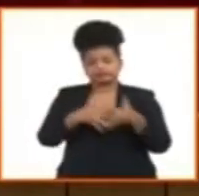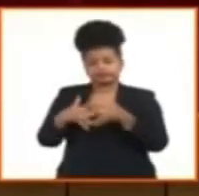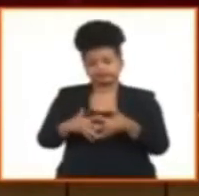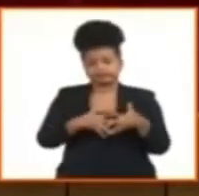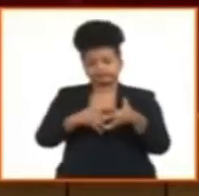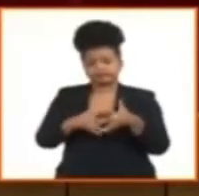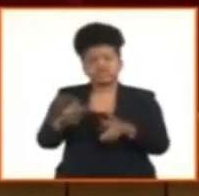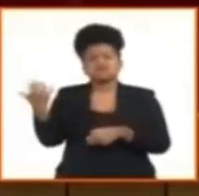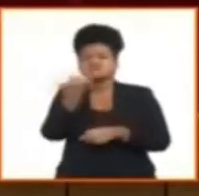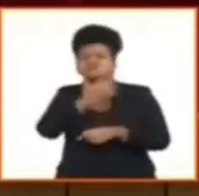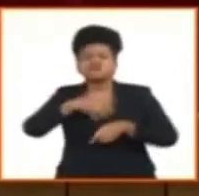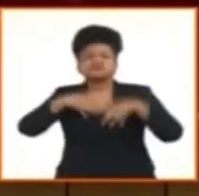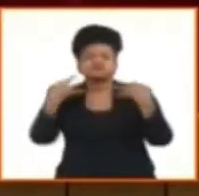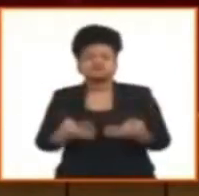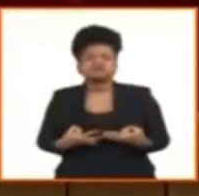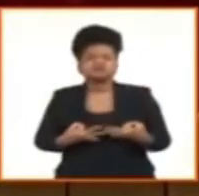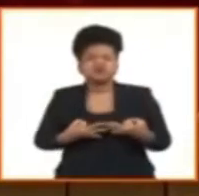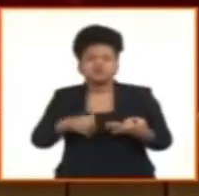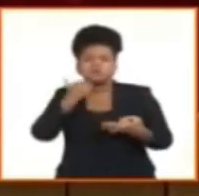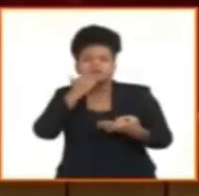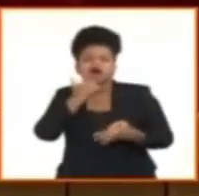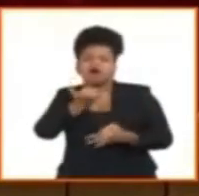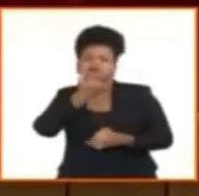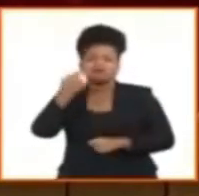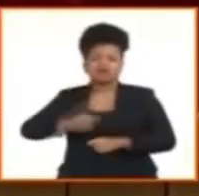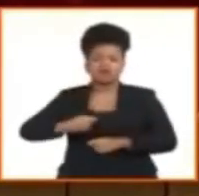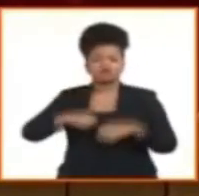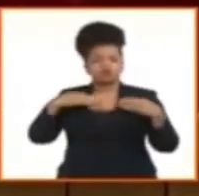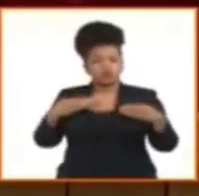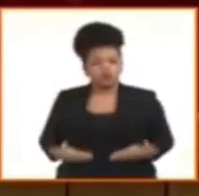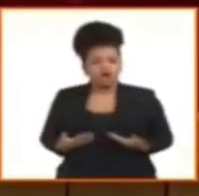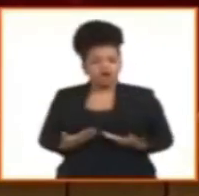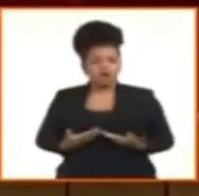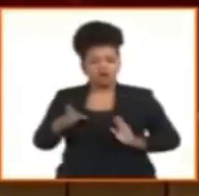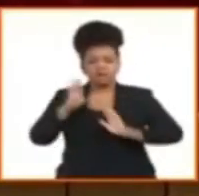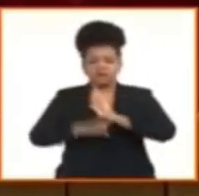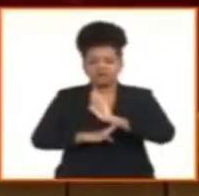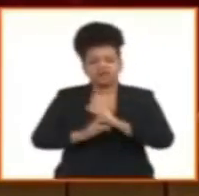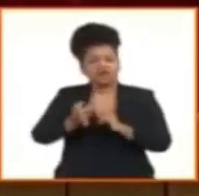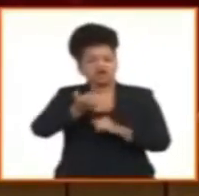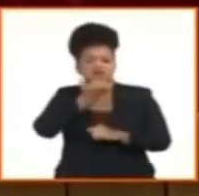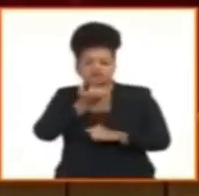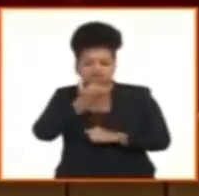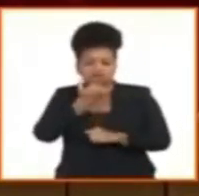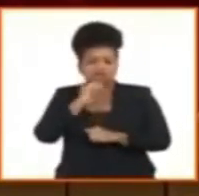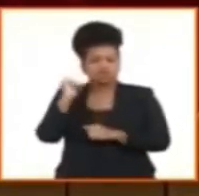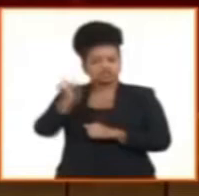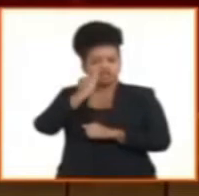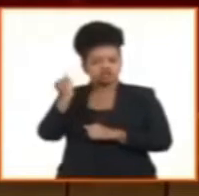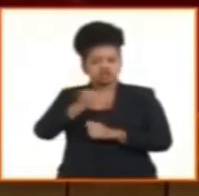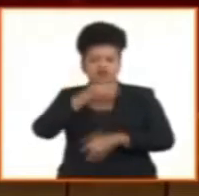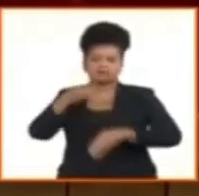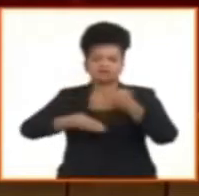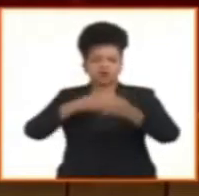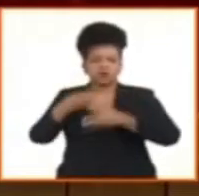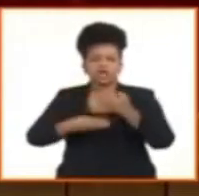son realmente los mayores violadores de los derechos humanos? Los que imponen medidas unilaterales y las internacionalizan, los que le imponen